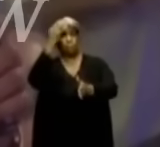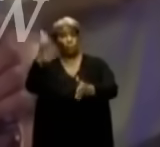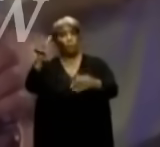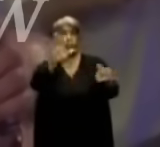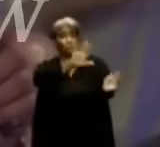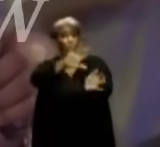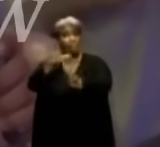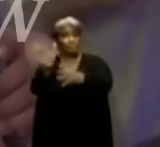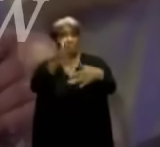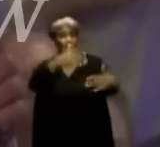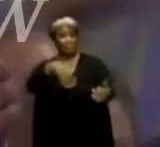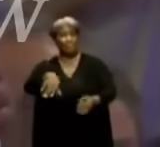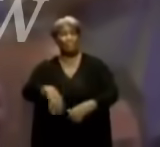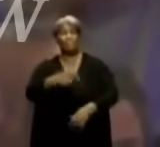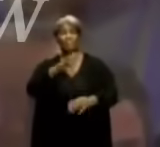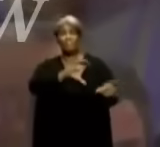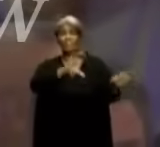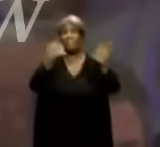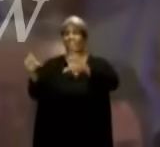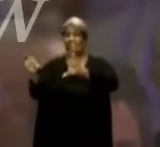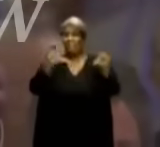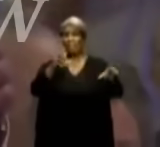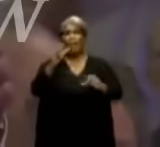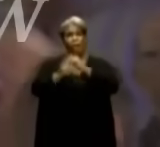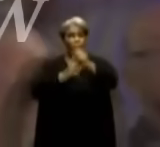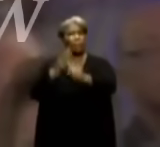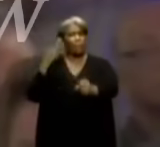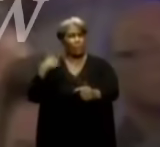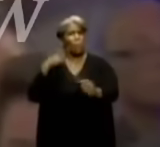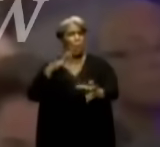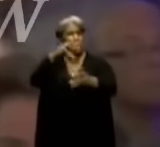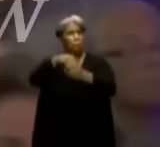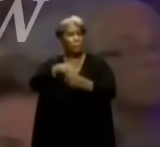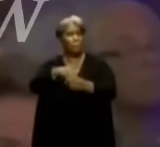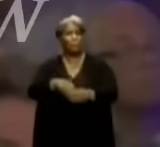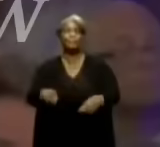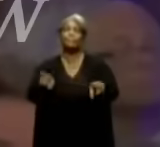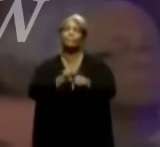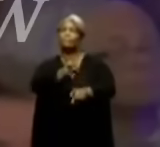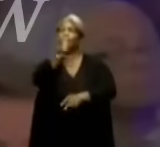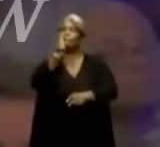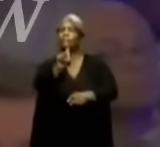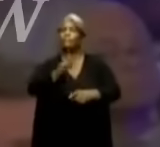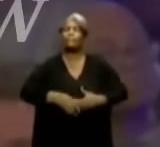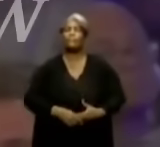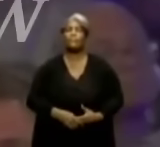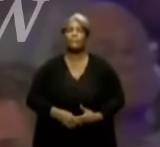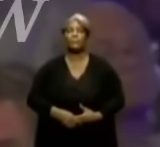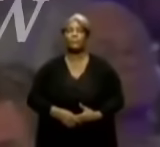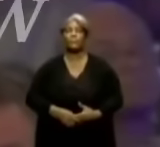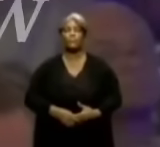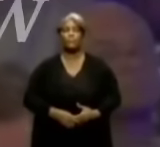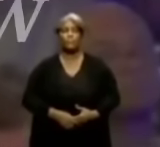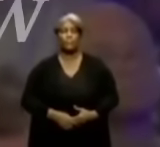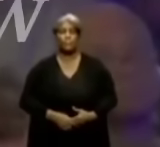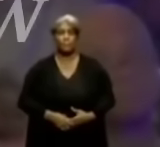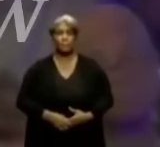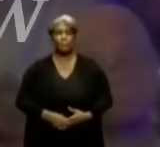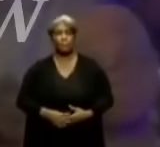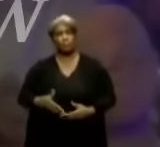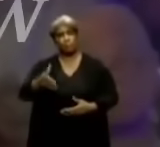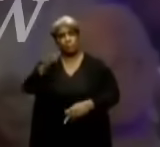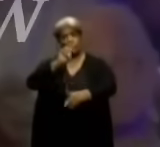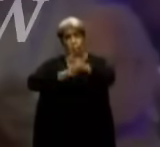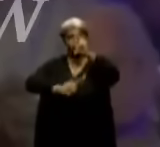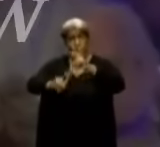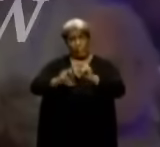brisita navideña que el año pasado también participé. Al mismo tiempo quiero preguntarle, ¿cómo están los